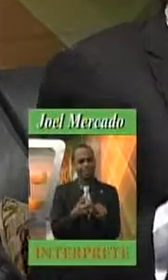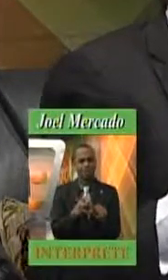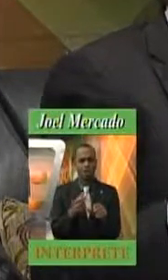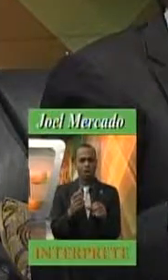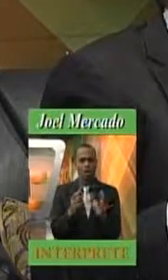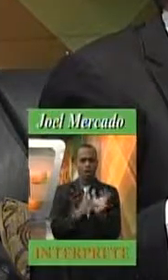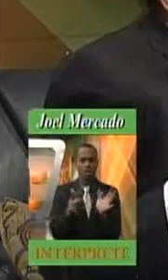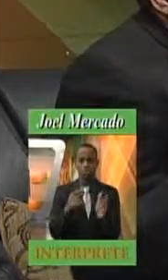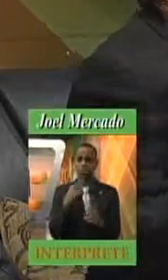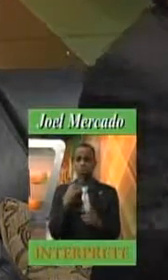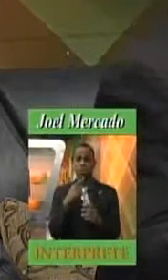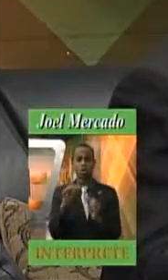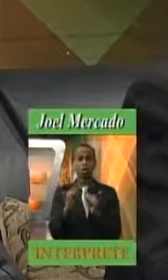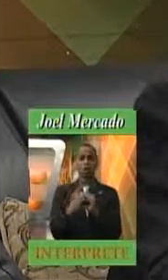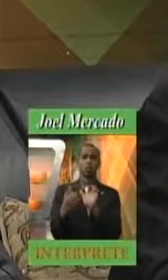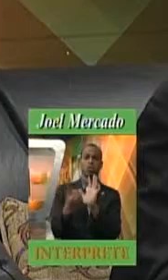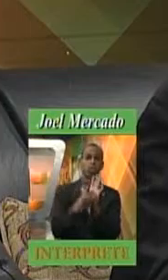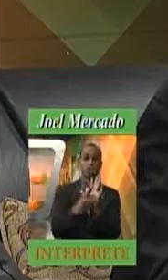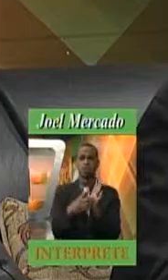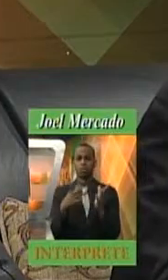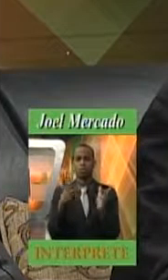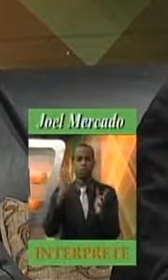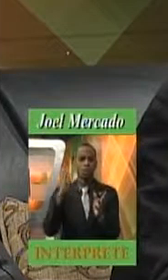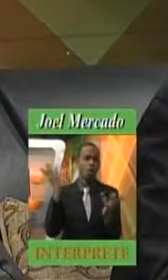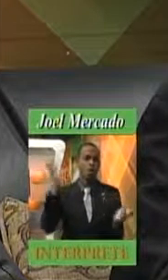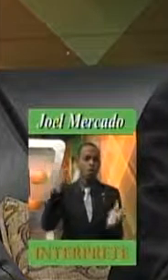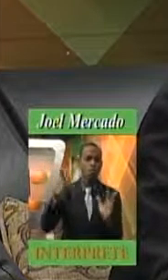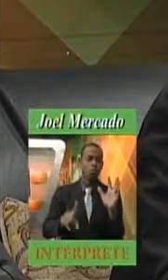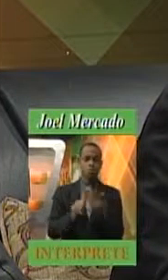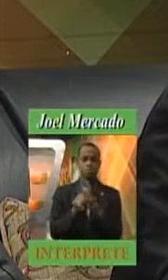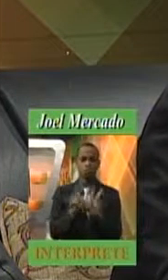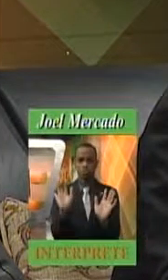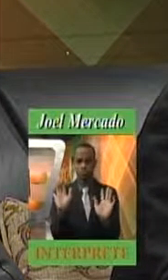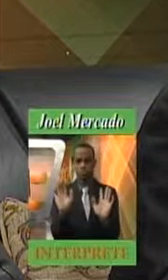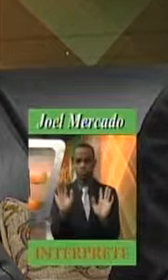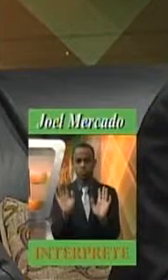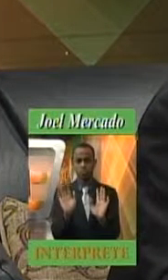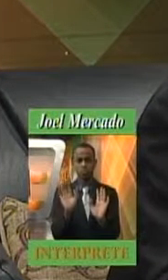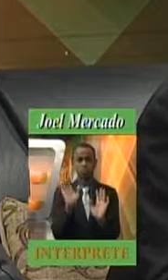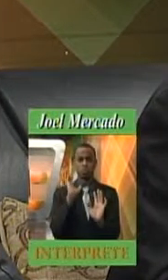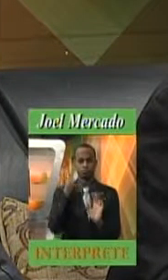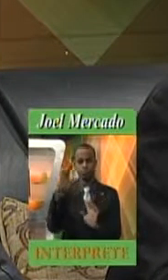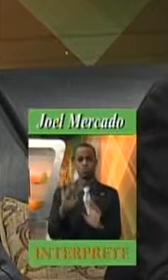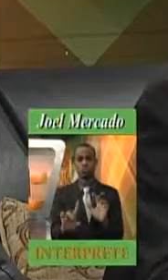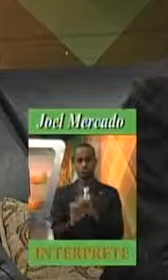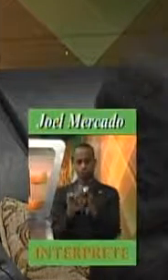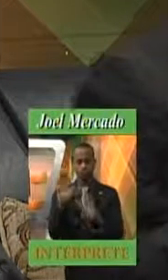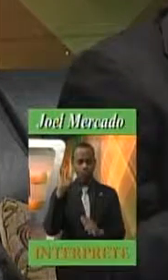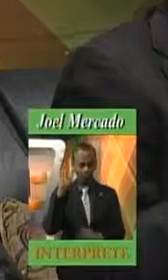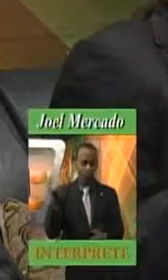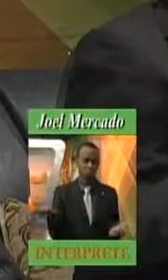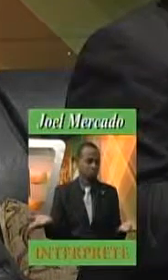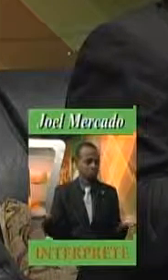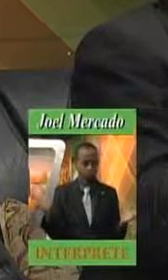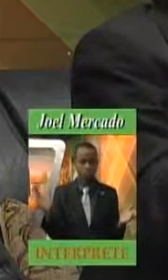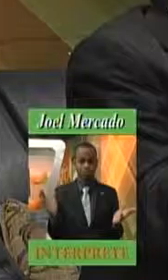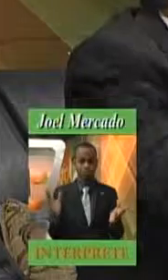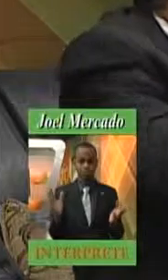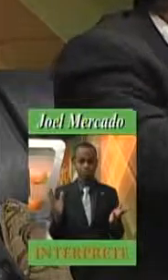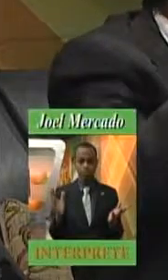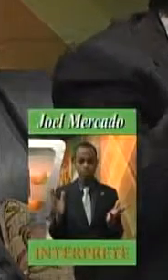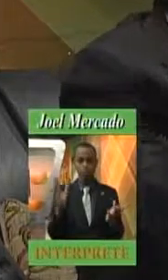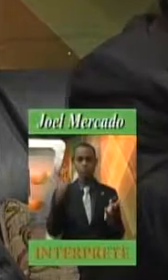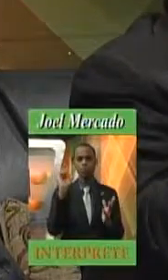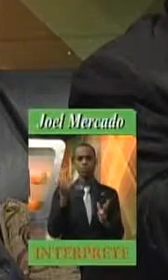son discapacitados, o los van a hacer. Sí. Porque usted lo va a hacer, usted lo va a tarar. Claro. Y eso está